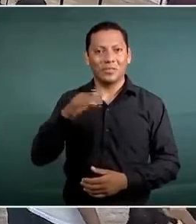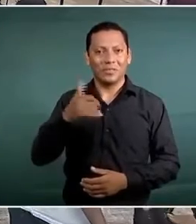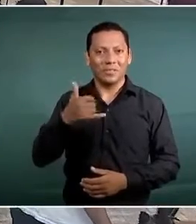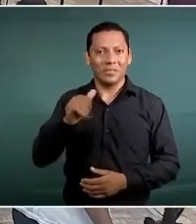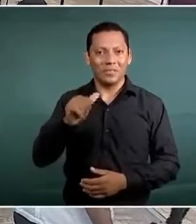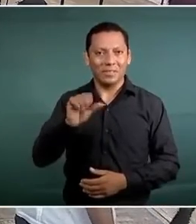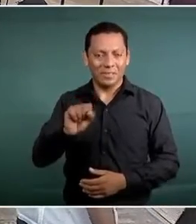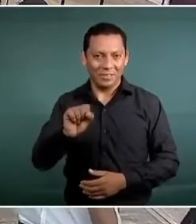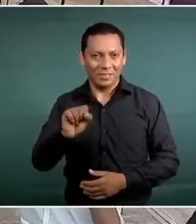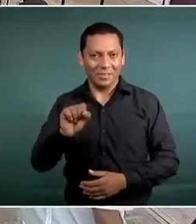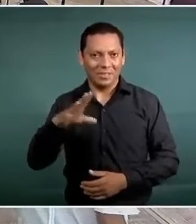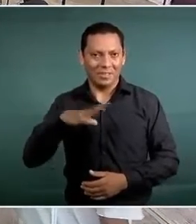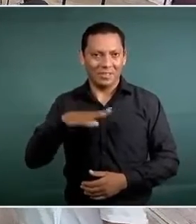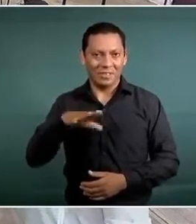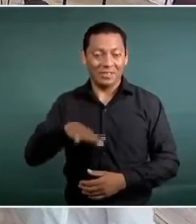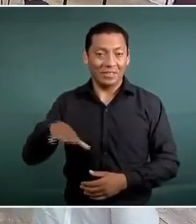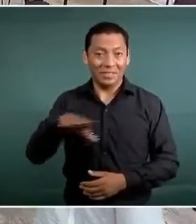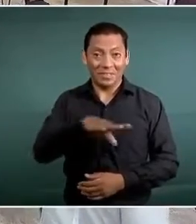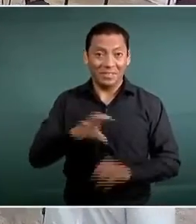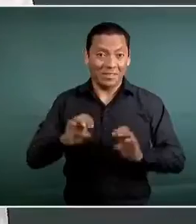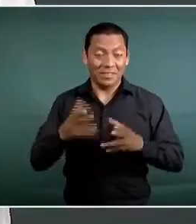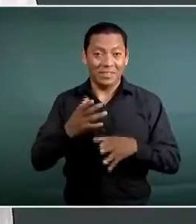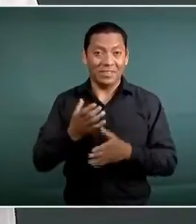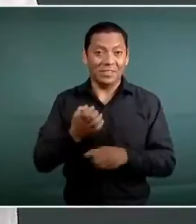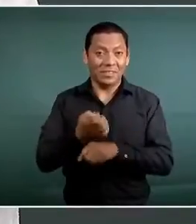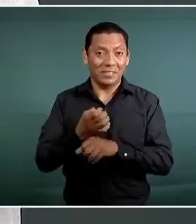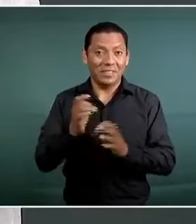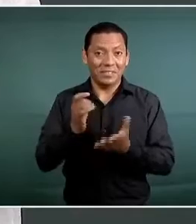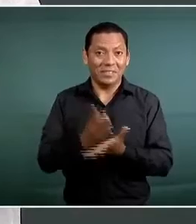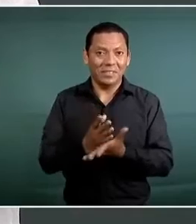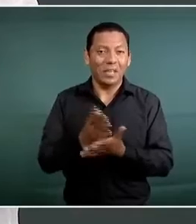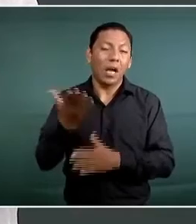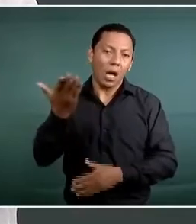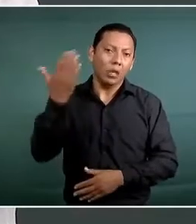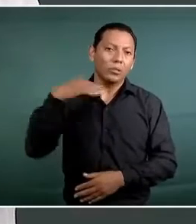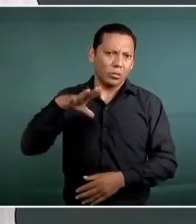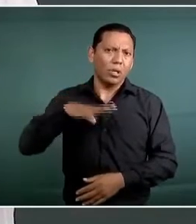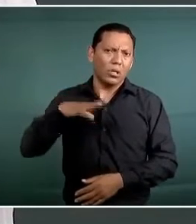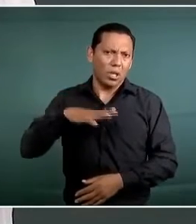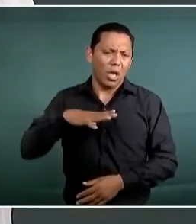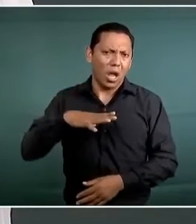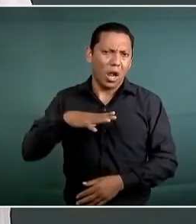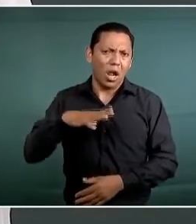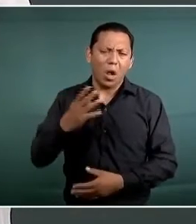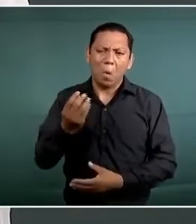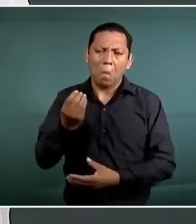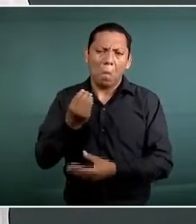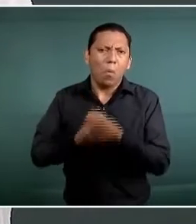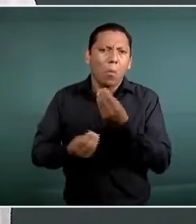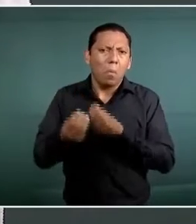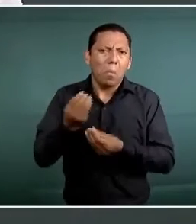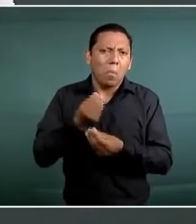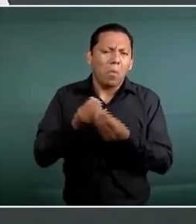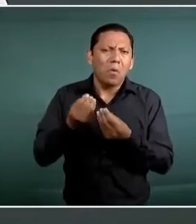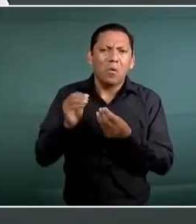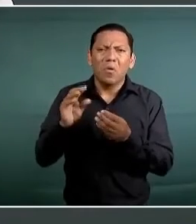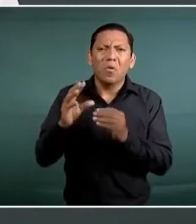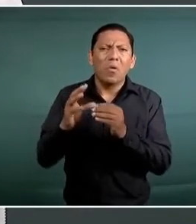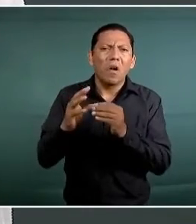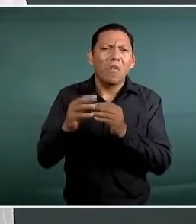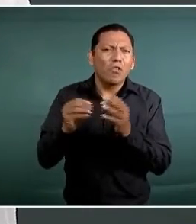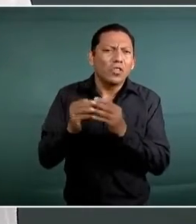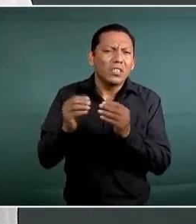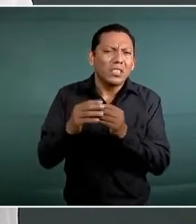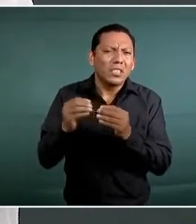que antes había y comían una frutita